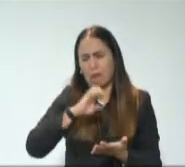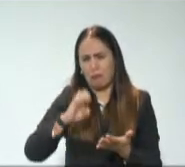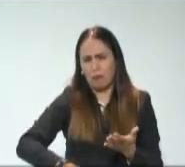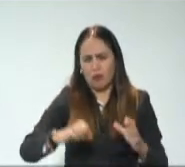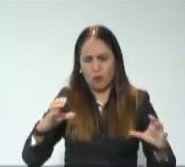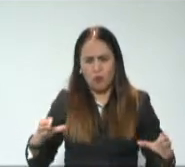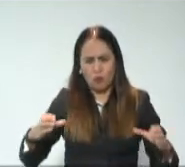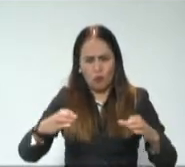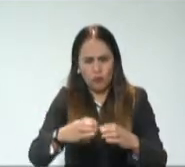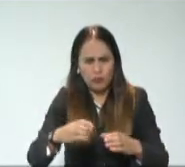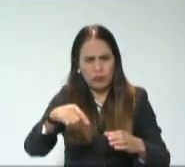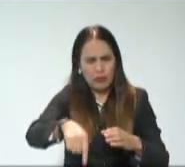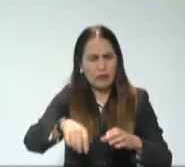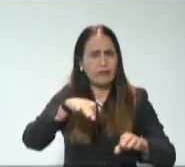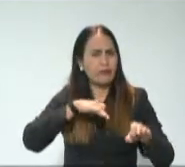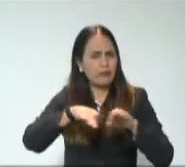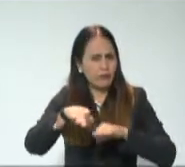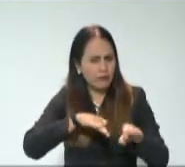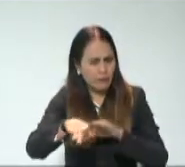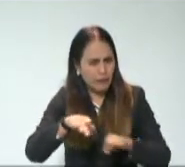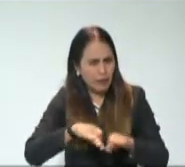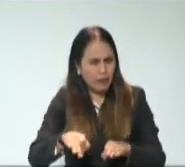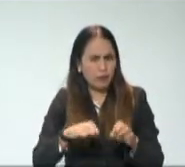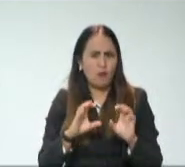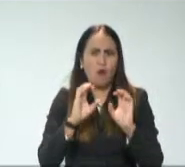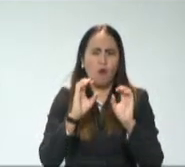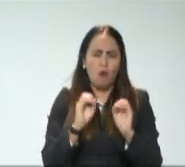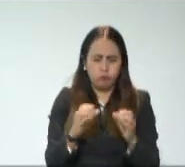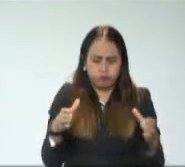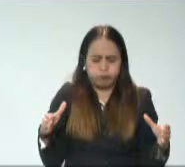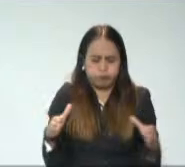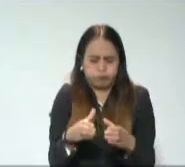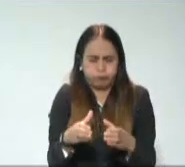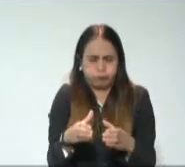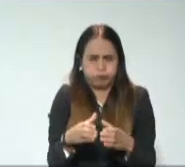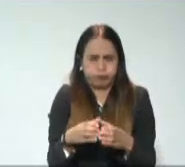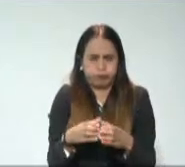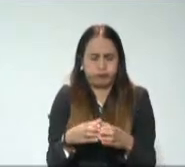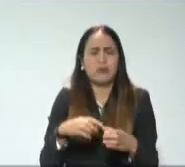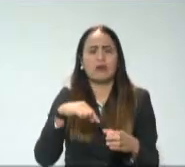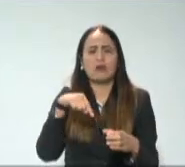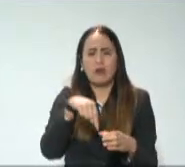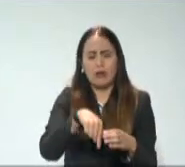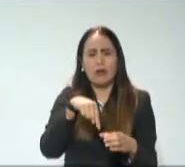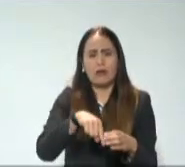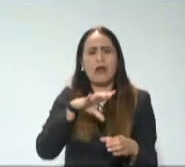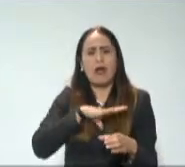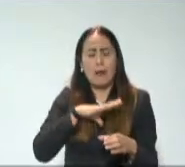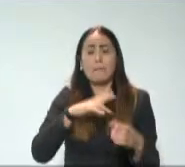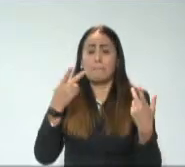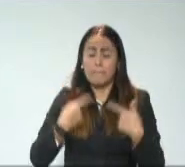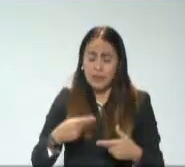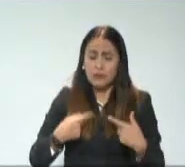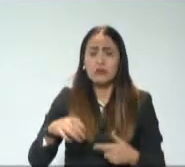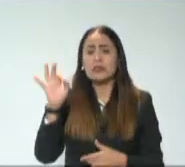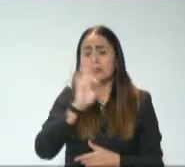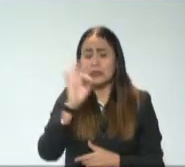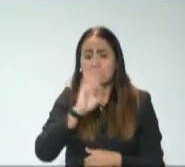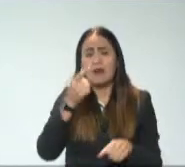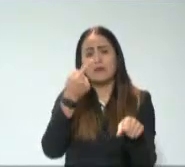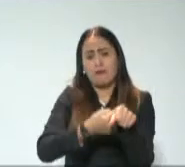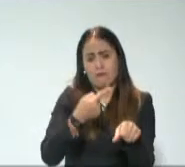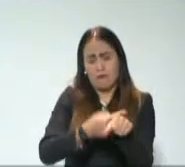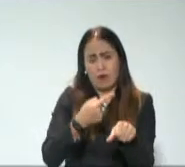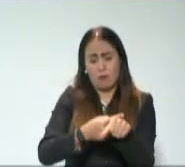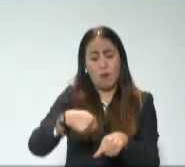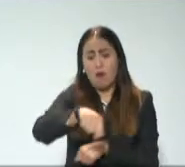de de trabajo una comunidad más más cerrada en donde existen individuos portadores y